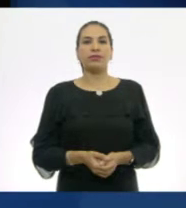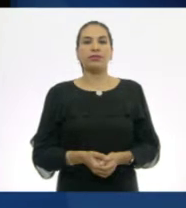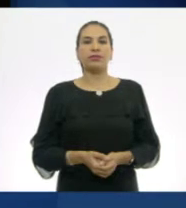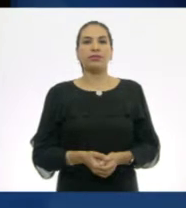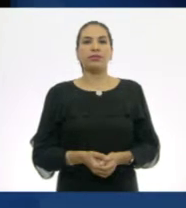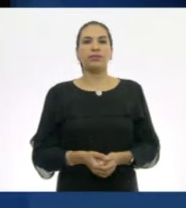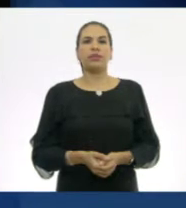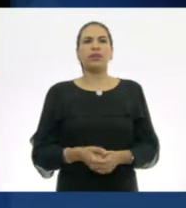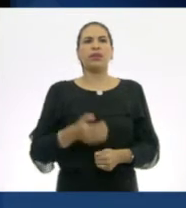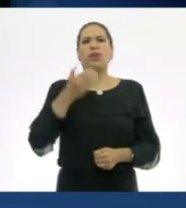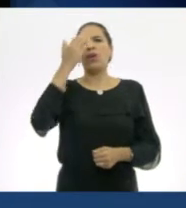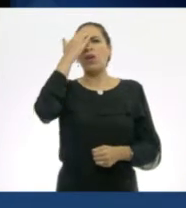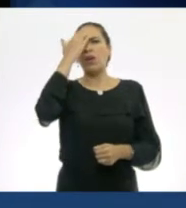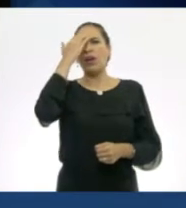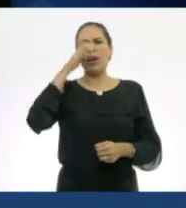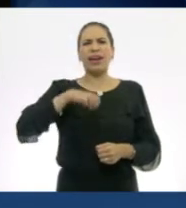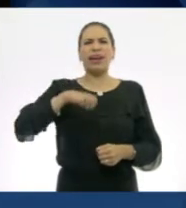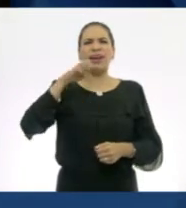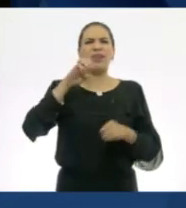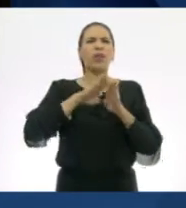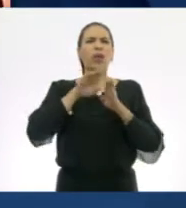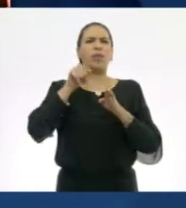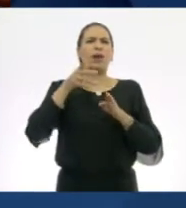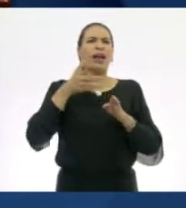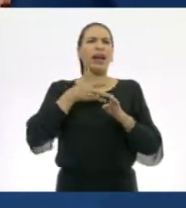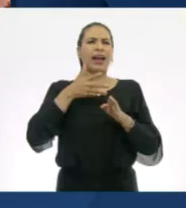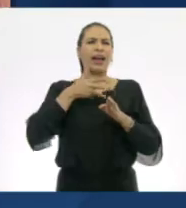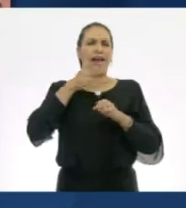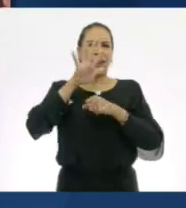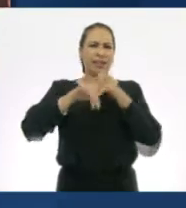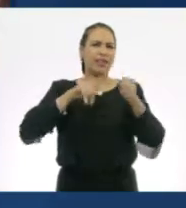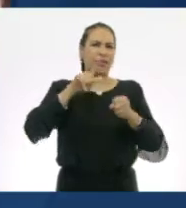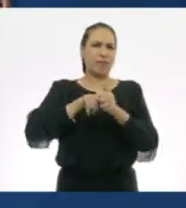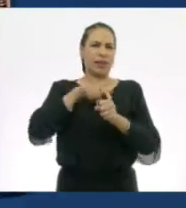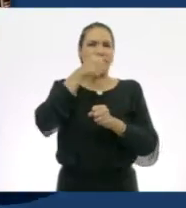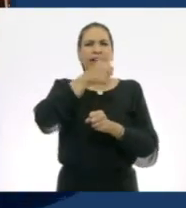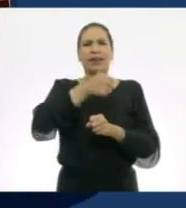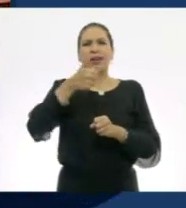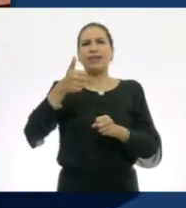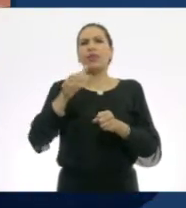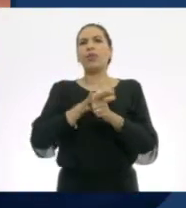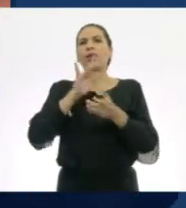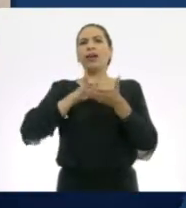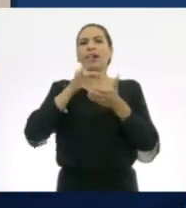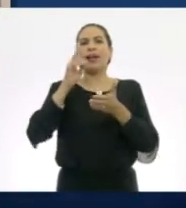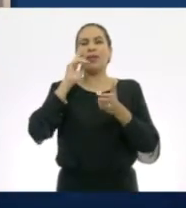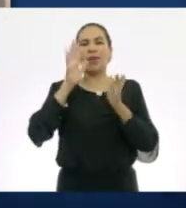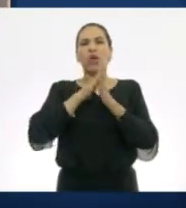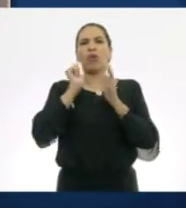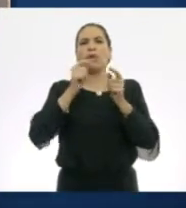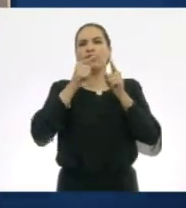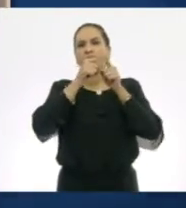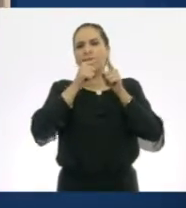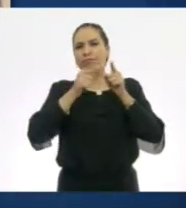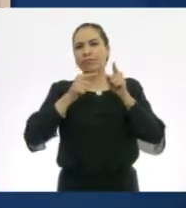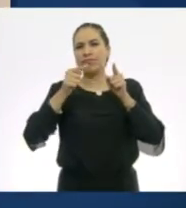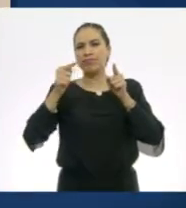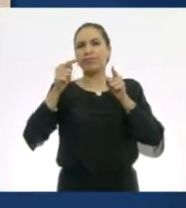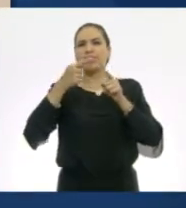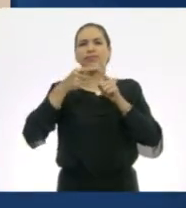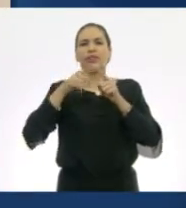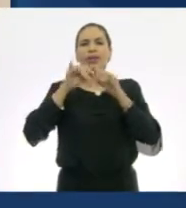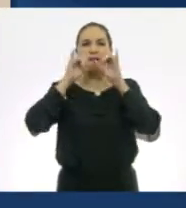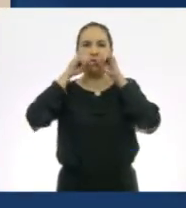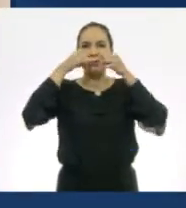Se puede conocer la edad individual que alcanzaban estos animales gracias a las líneas de crecimiento de sus